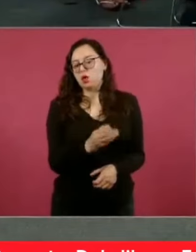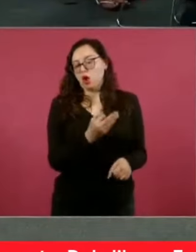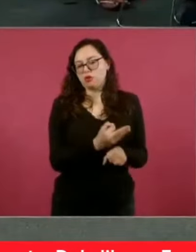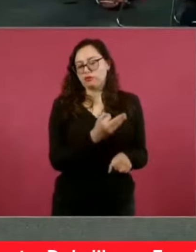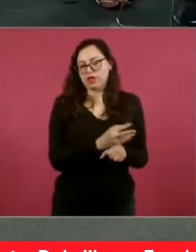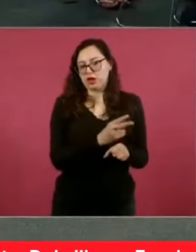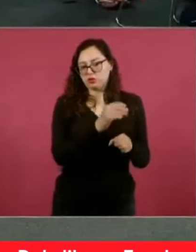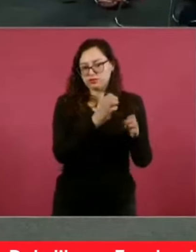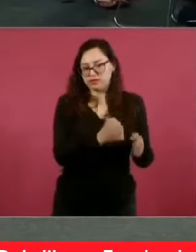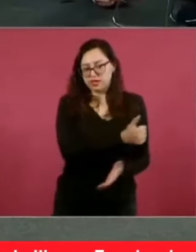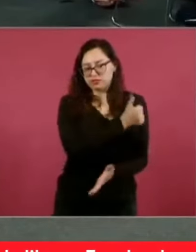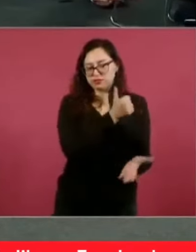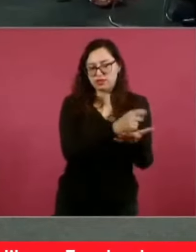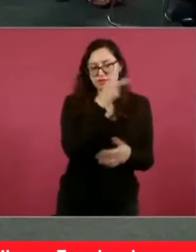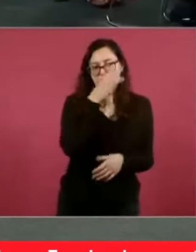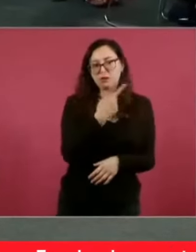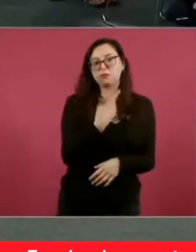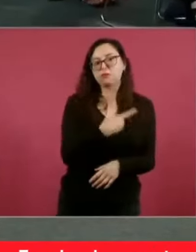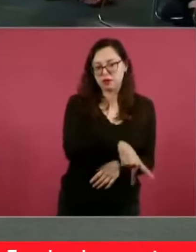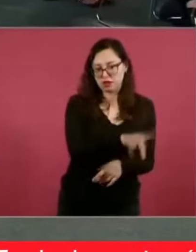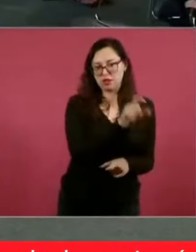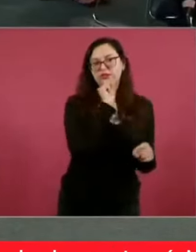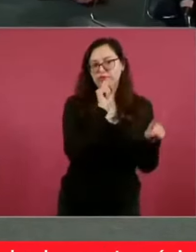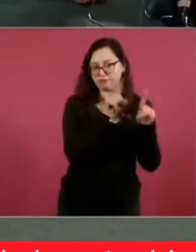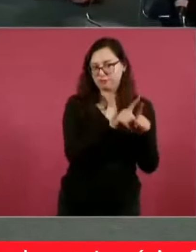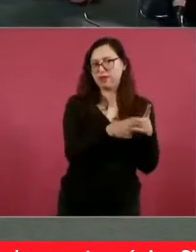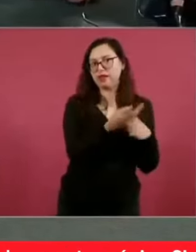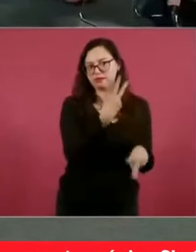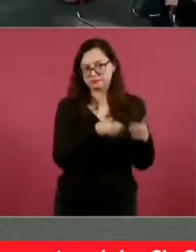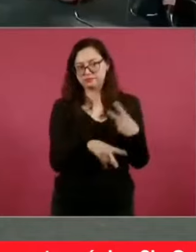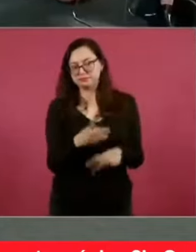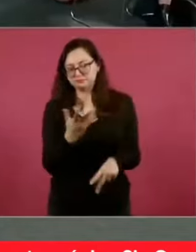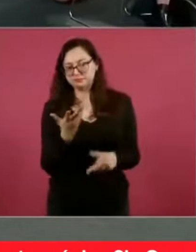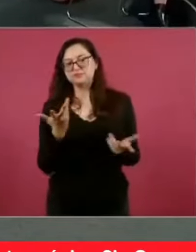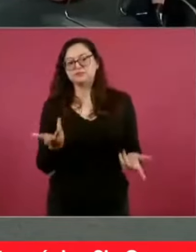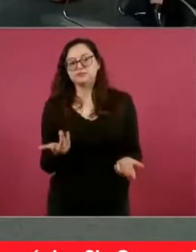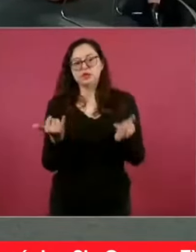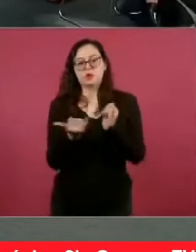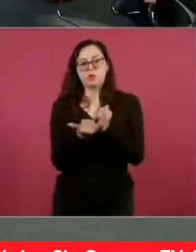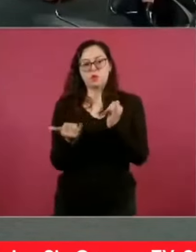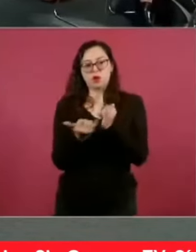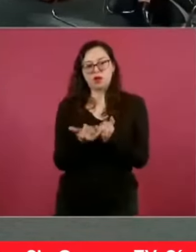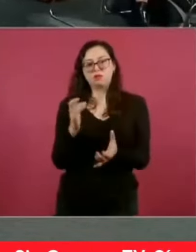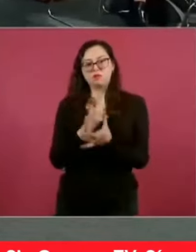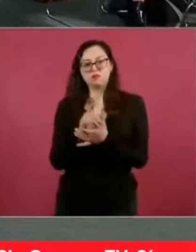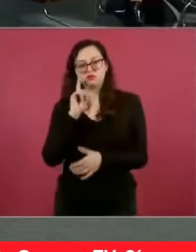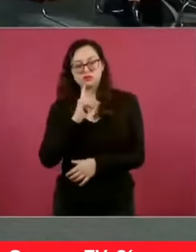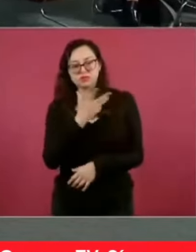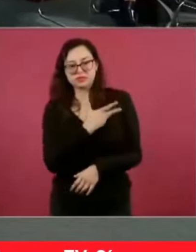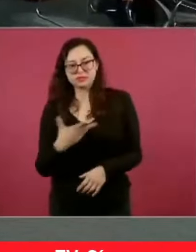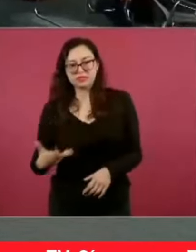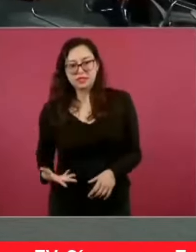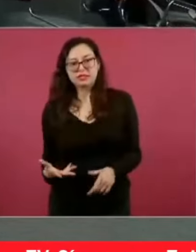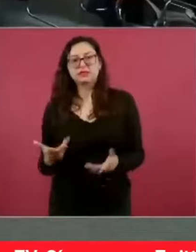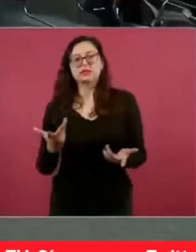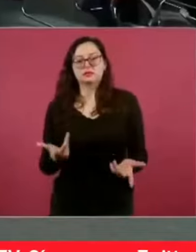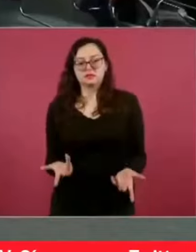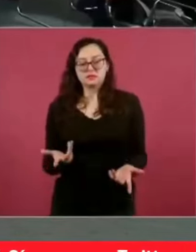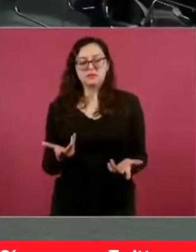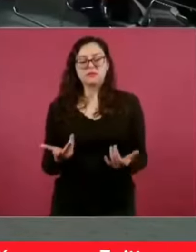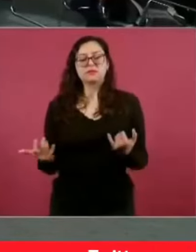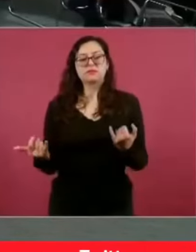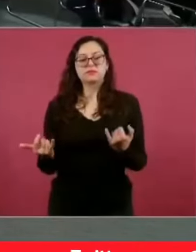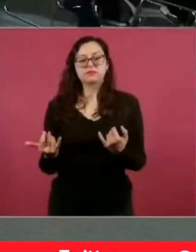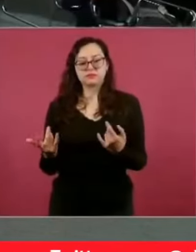este consejo también. Y por supuesto, la doctora Gutiérrez Müller, que es parte de este consejo y